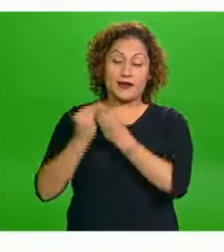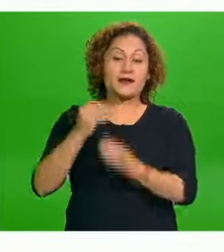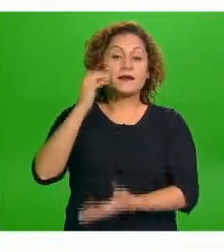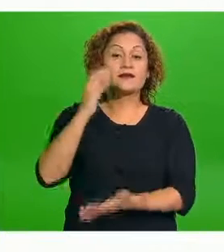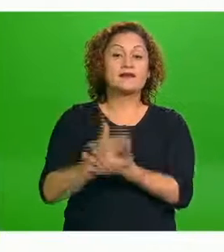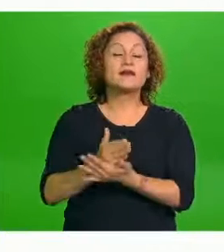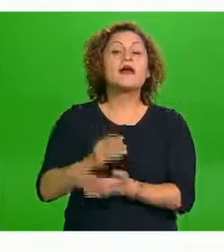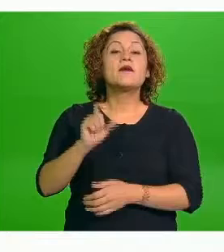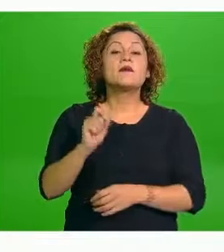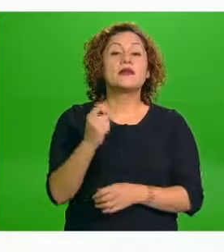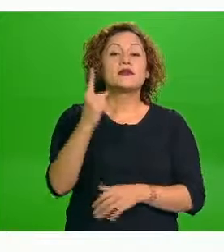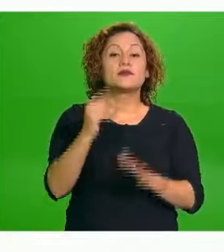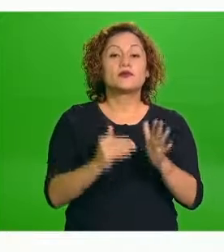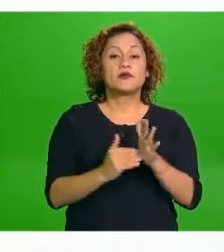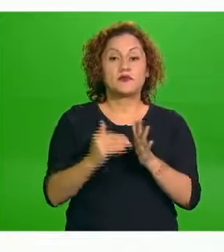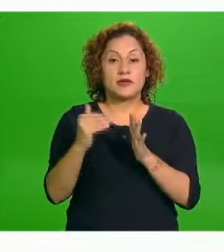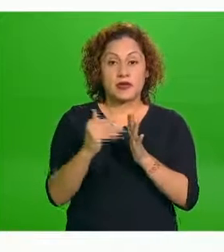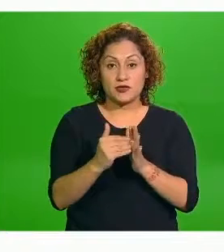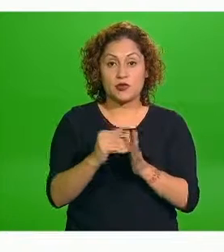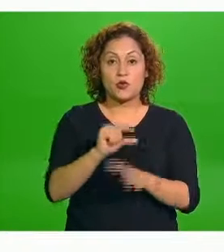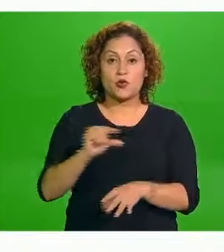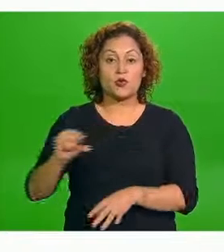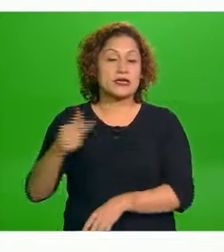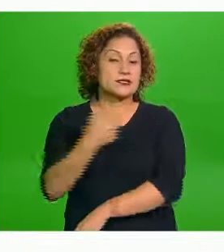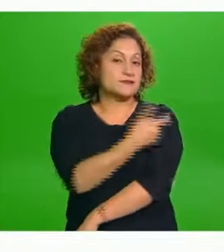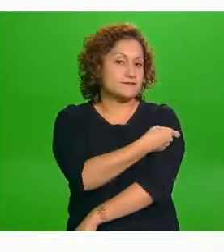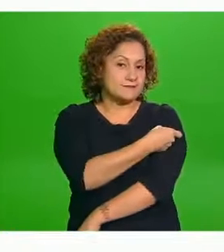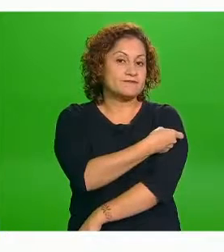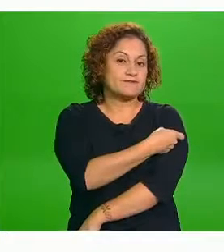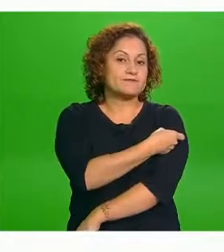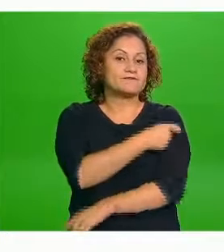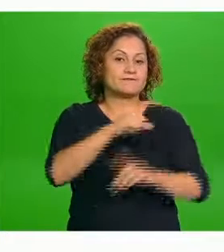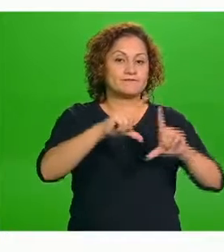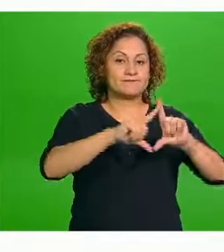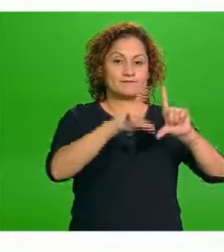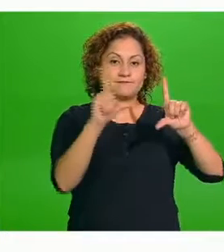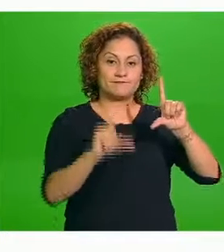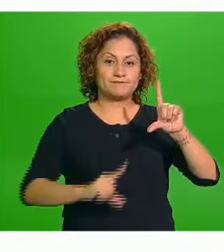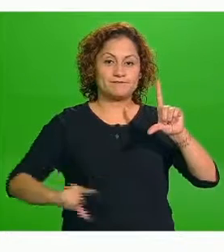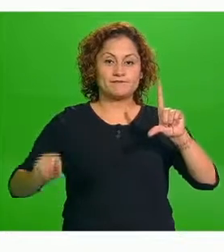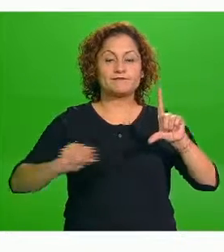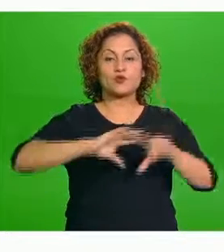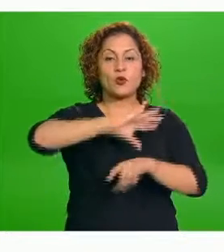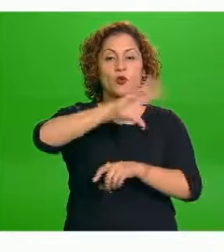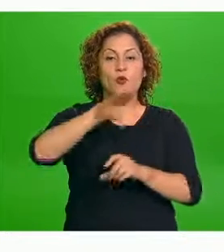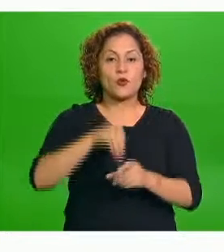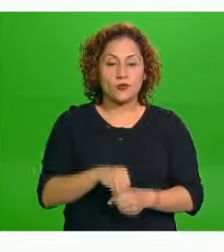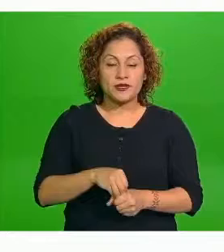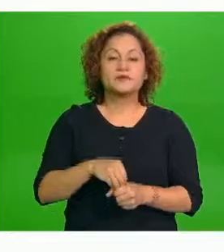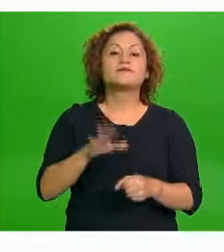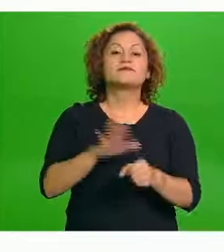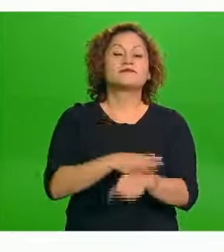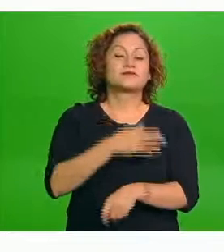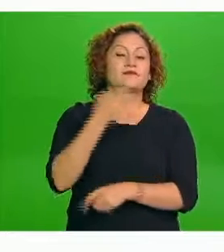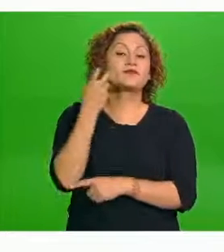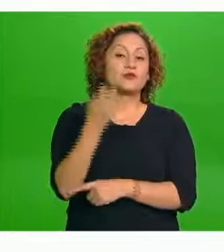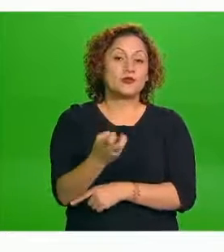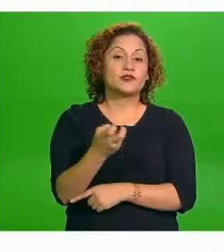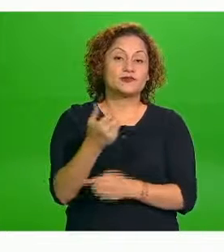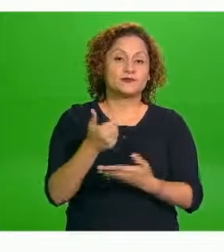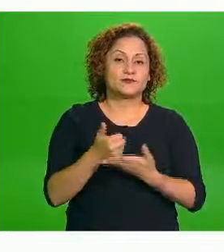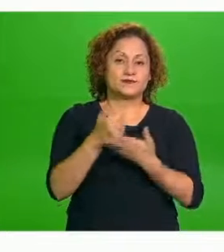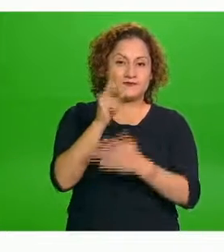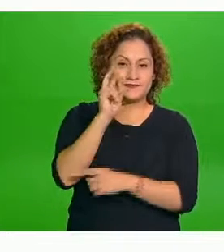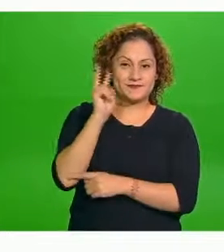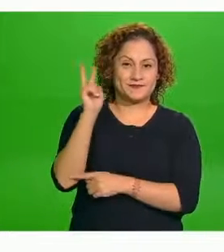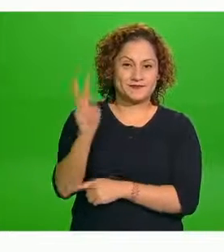21 millones de dosis aplicadas en todo el país. Y esto entonces permite que la pendiente de esta